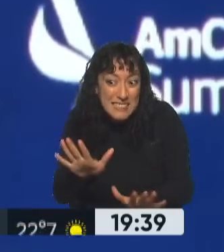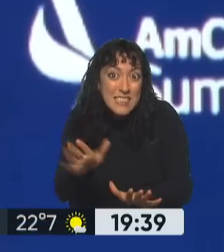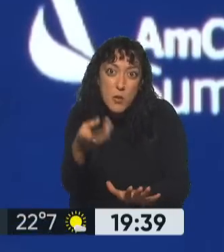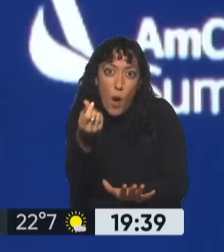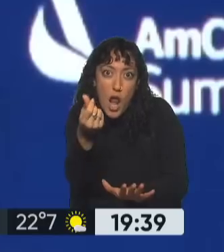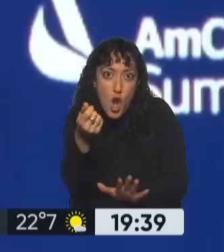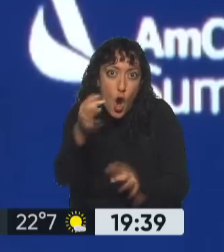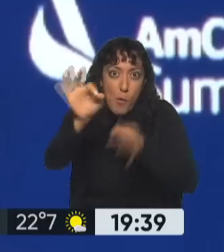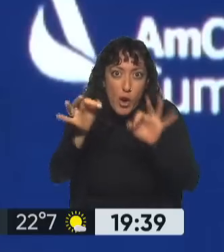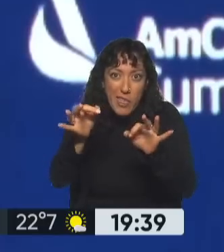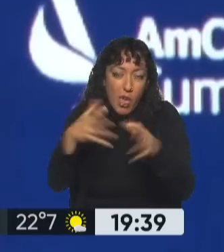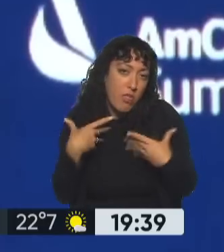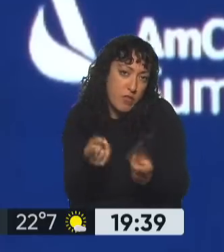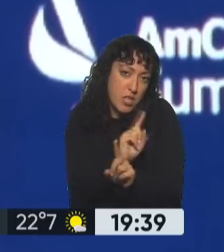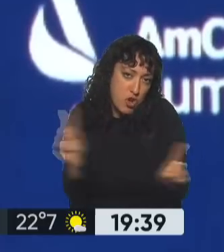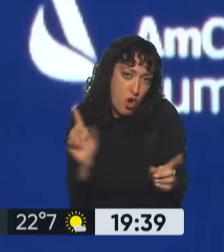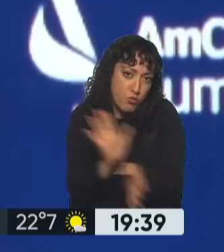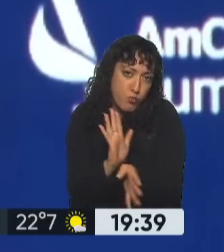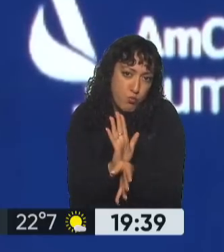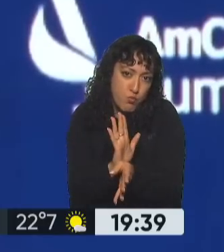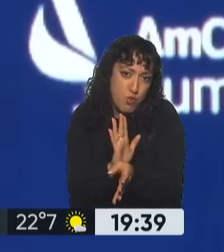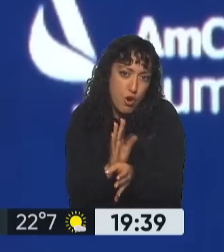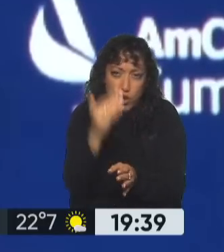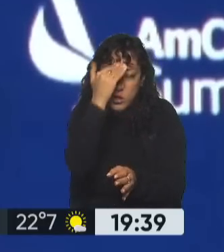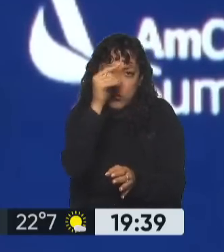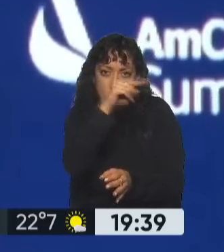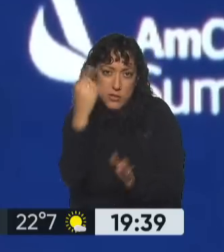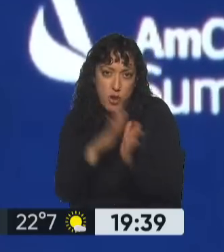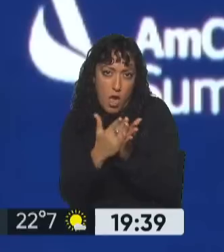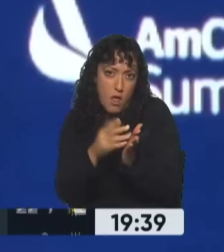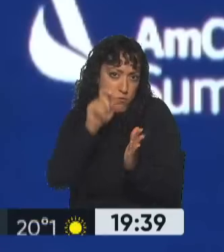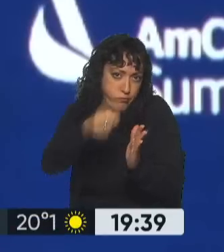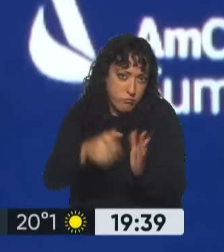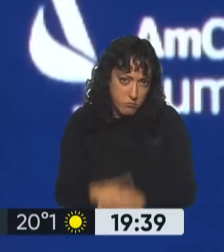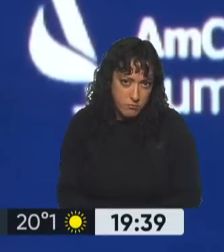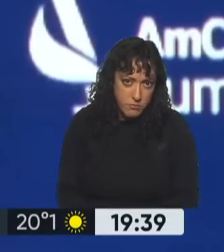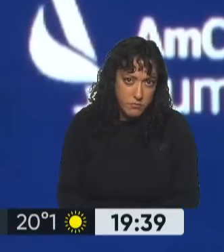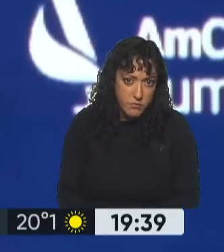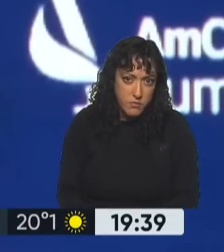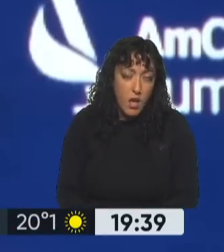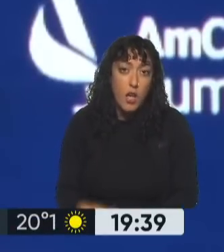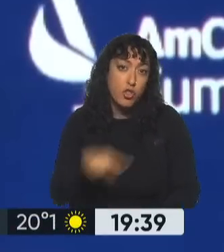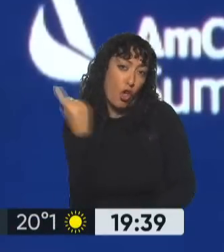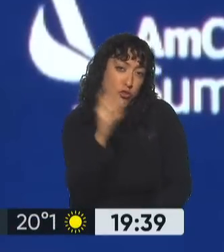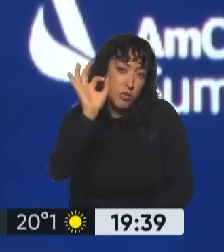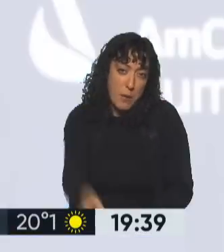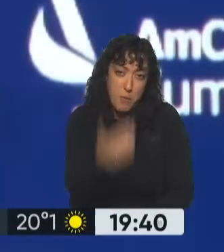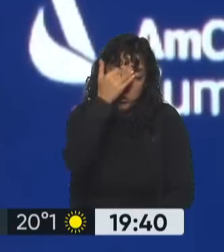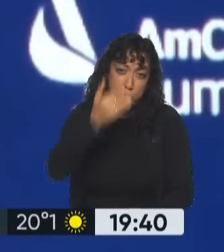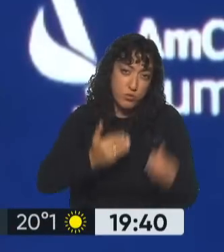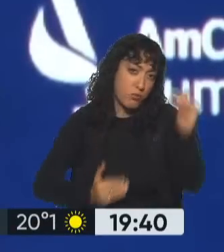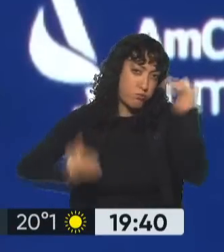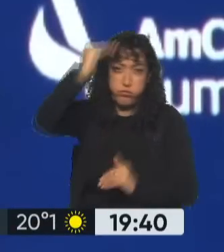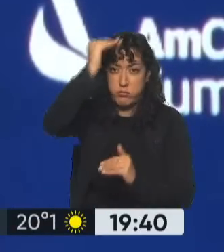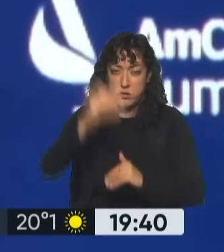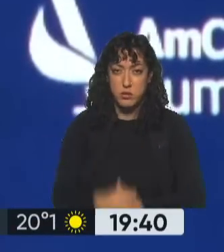de la moneda y traicionar consecuentemente el mandato de la Constitución, que como todos sabemos, está por sobre todos nosotros.